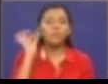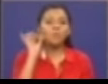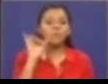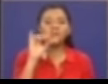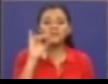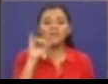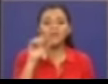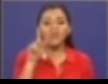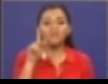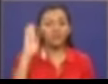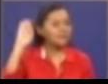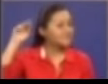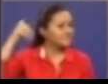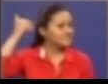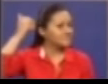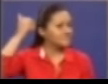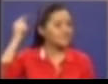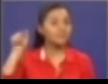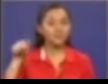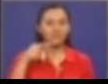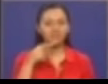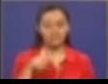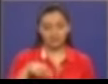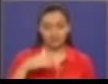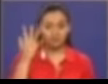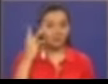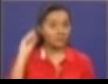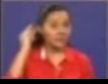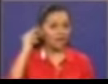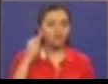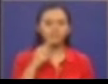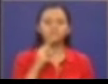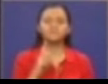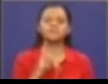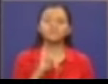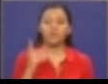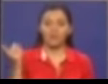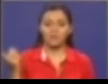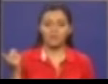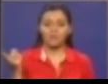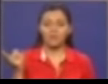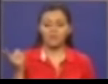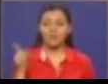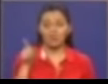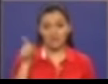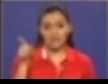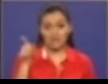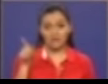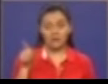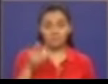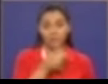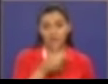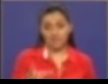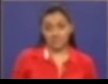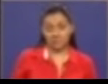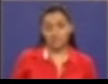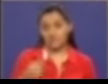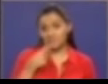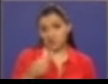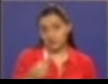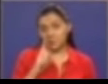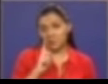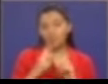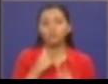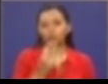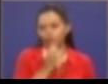social cristiana, Madera de Guerrero en estos días. El diálogo que al que supuestamente invita el presidente lo hace